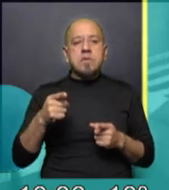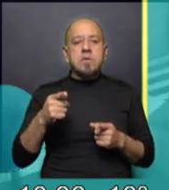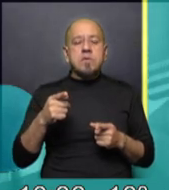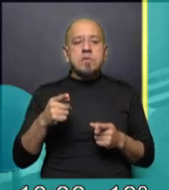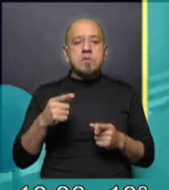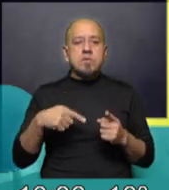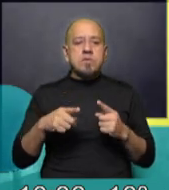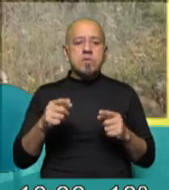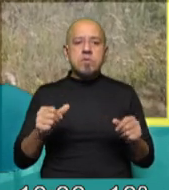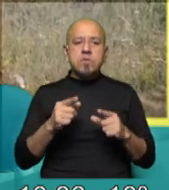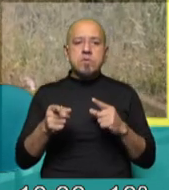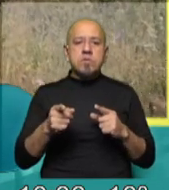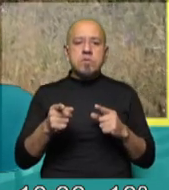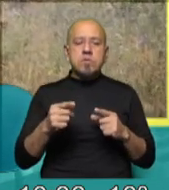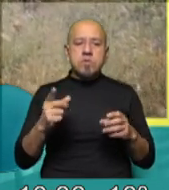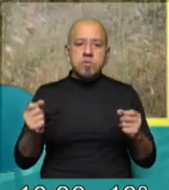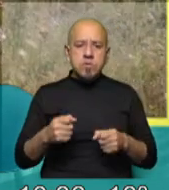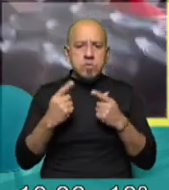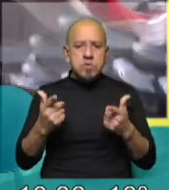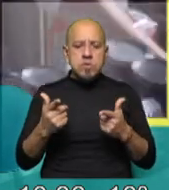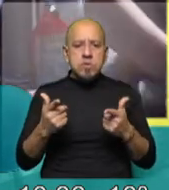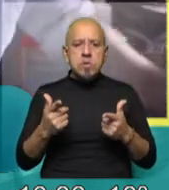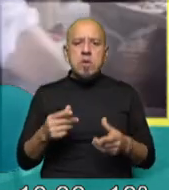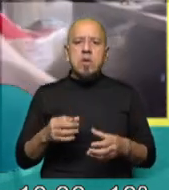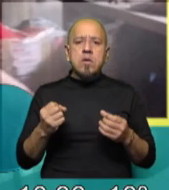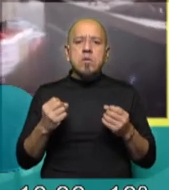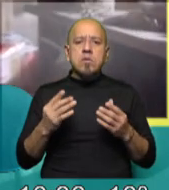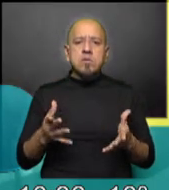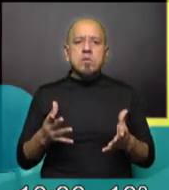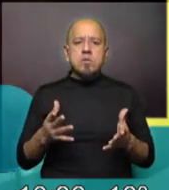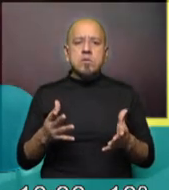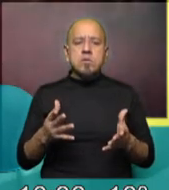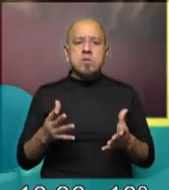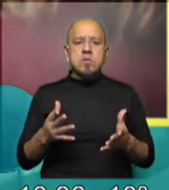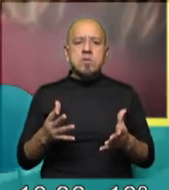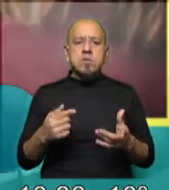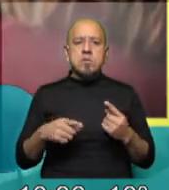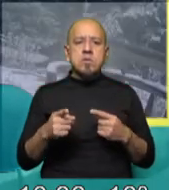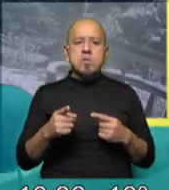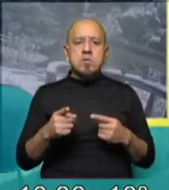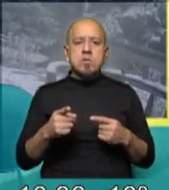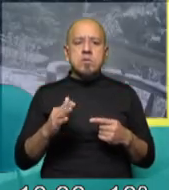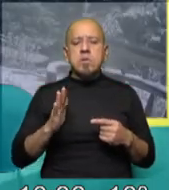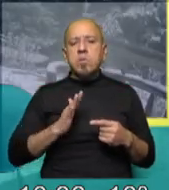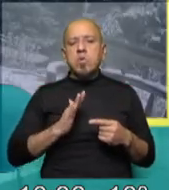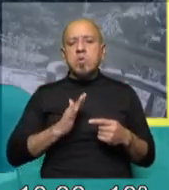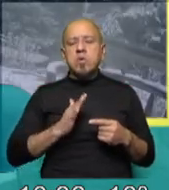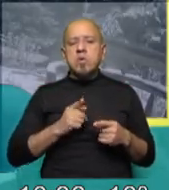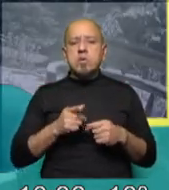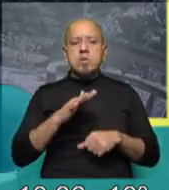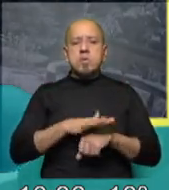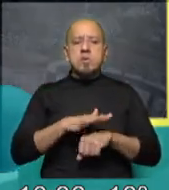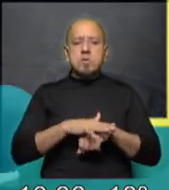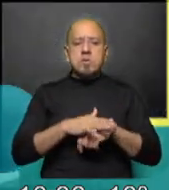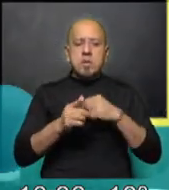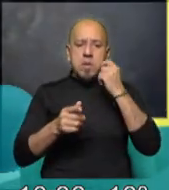Y lo hace muy bien, y es una pequeña sorpresa esta película. No voy a contar por qué, esta mujer decide en un momento vivir